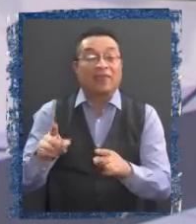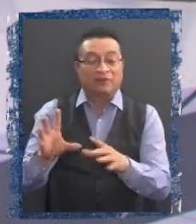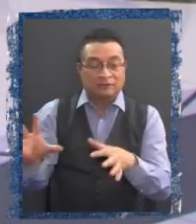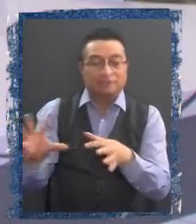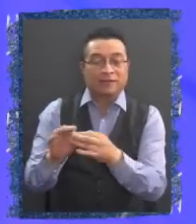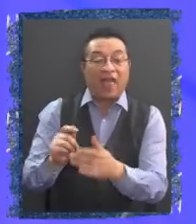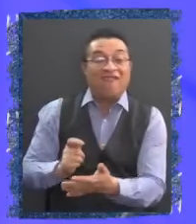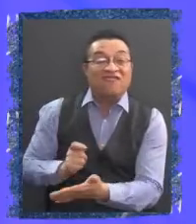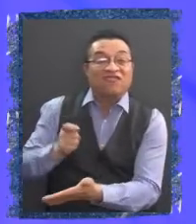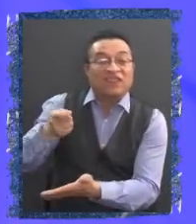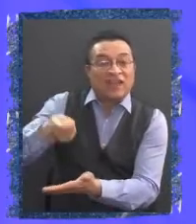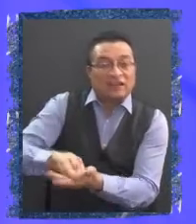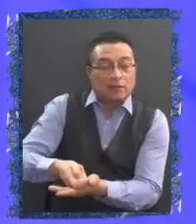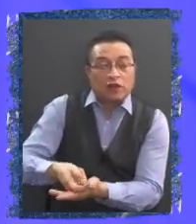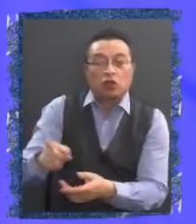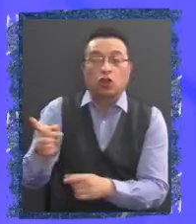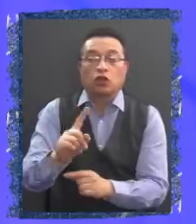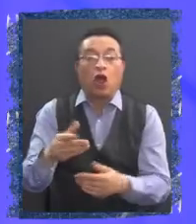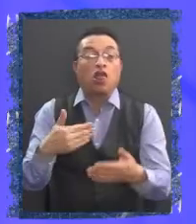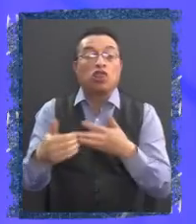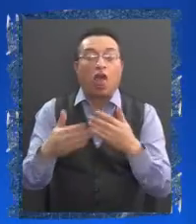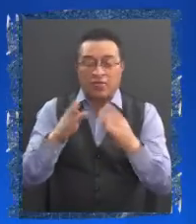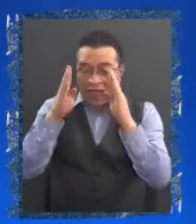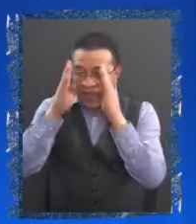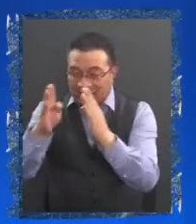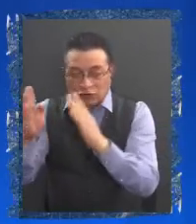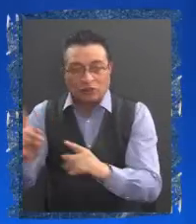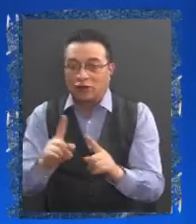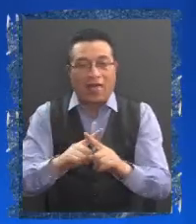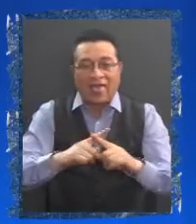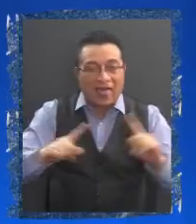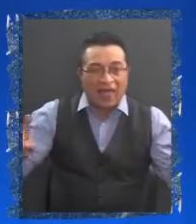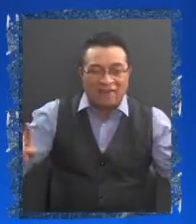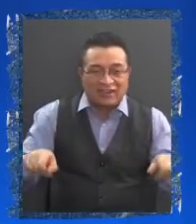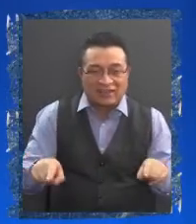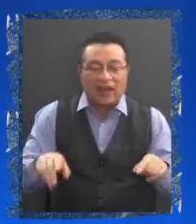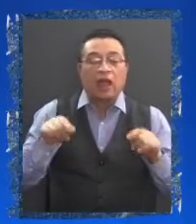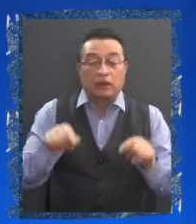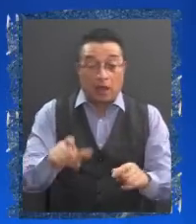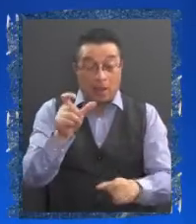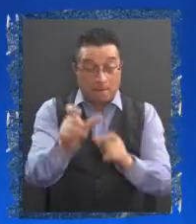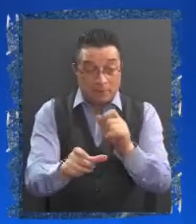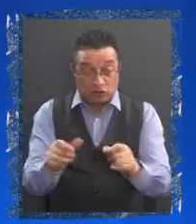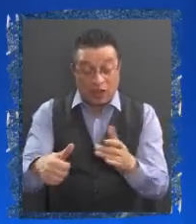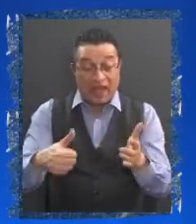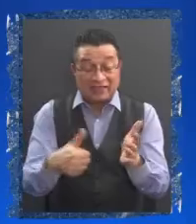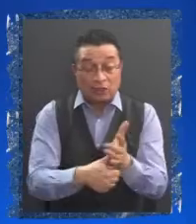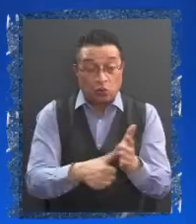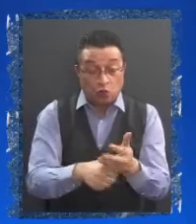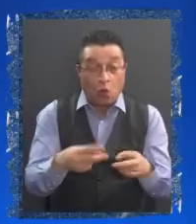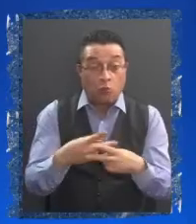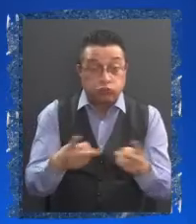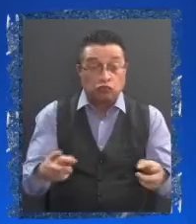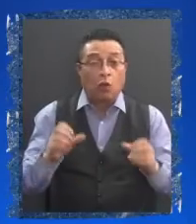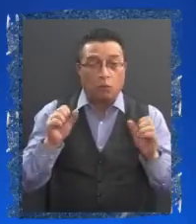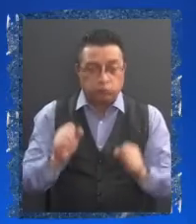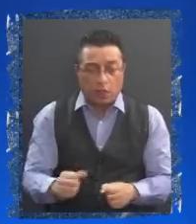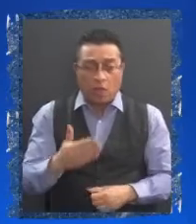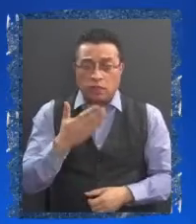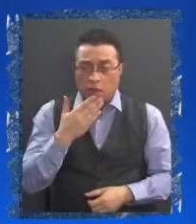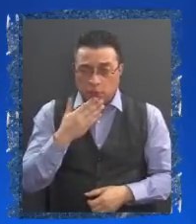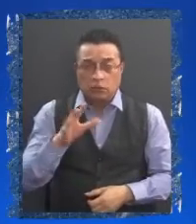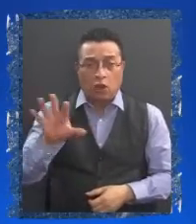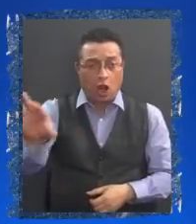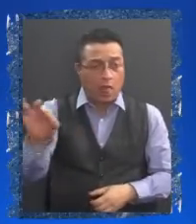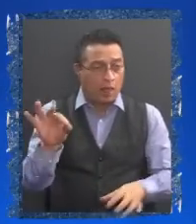No tiene que ver con dónde se atienden. Y por tanto, las personas con este seguro público también van a poder optar